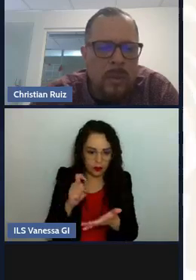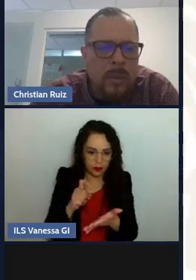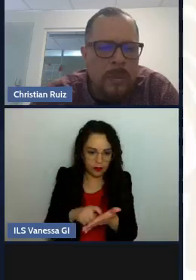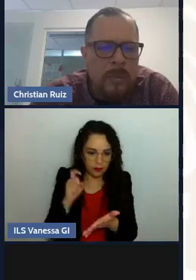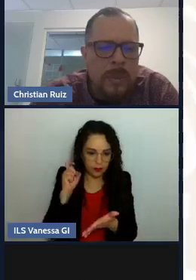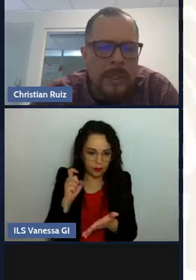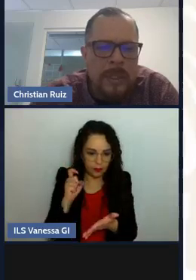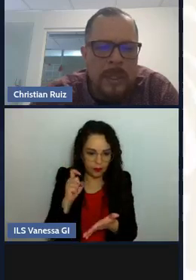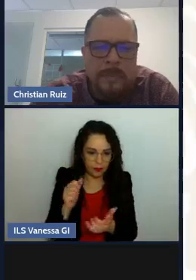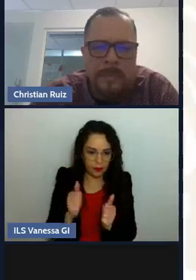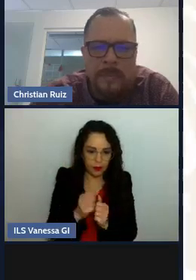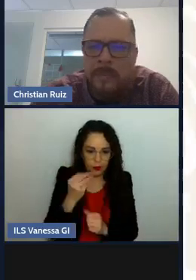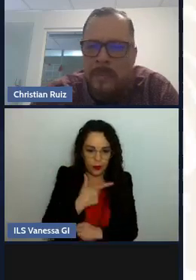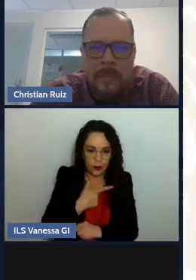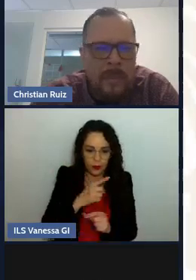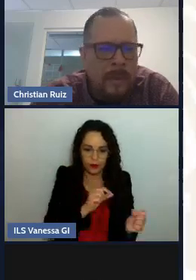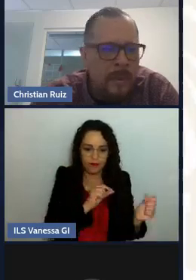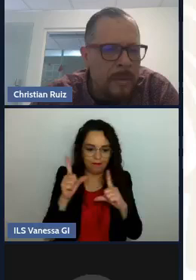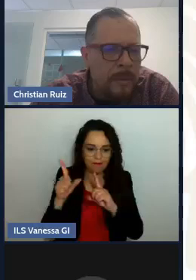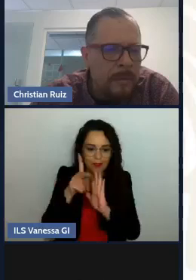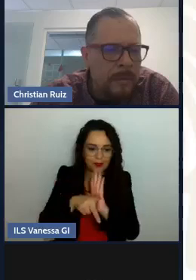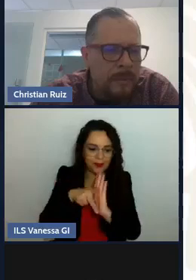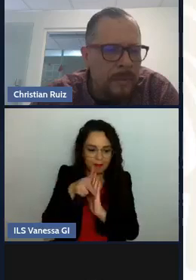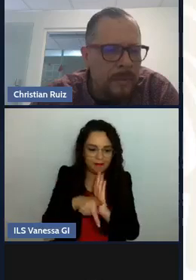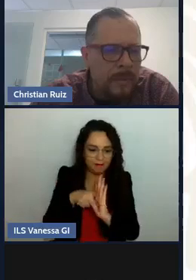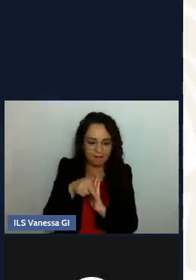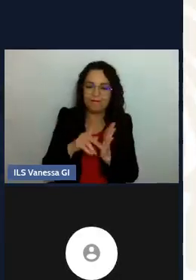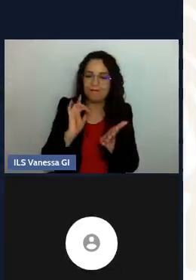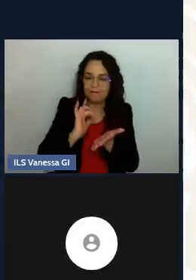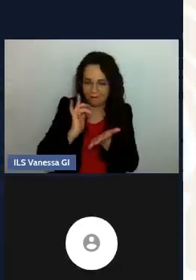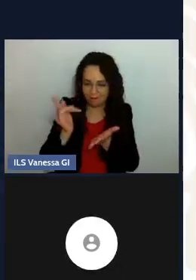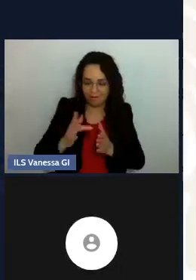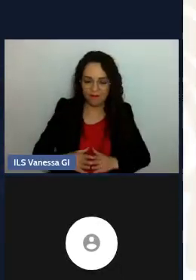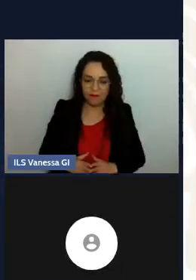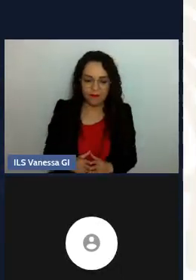mucho gusto, maestra. Muchas gracias.